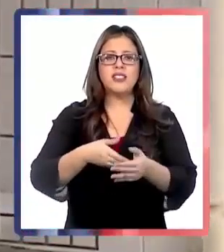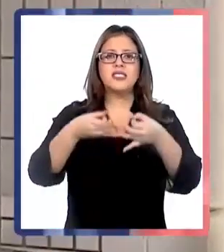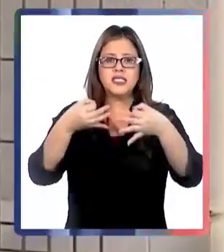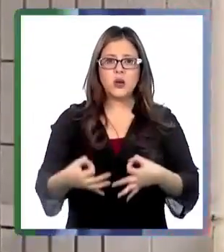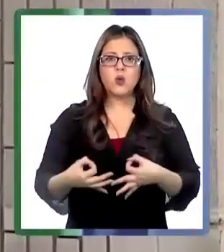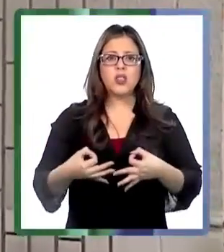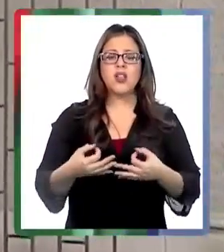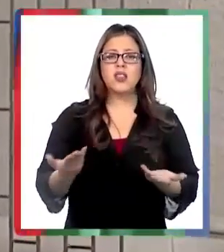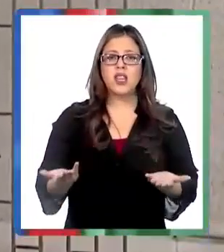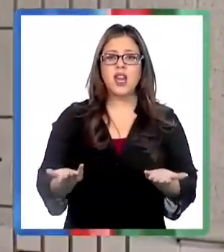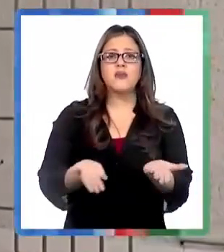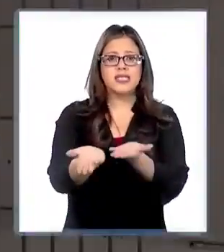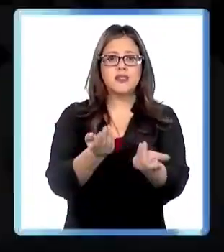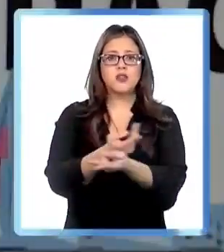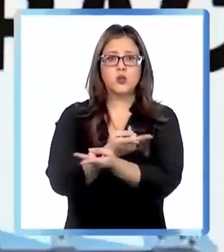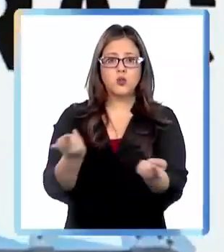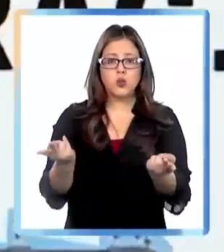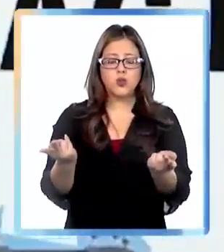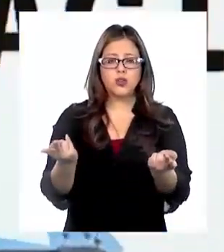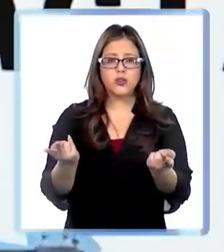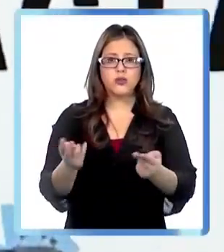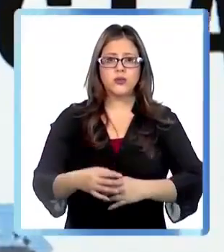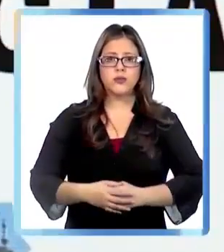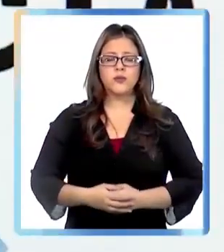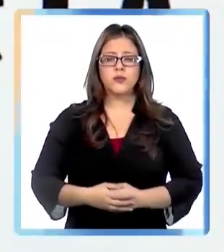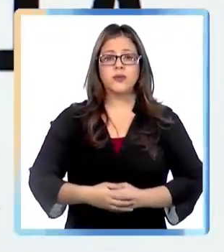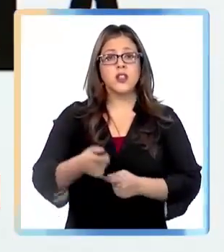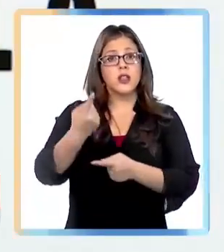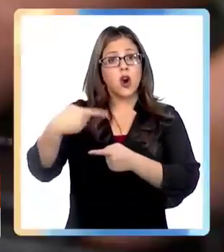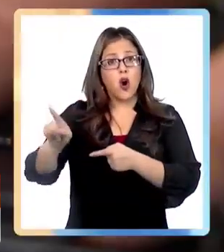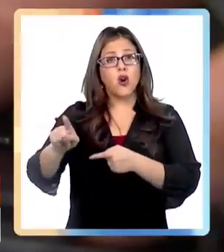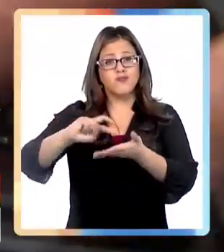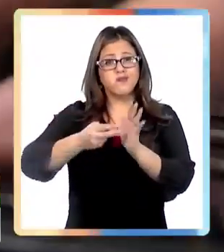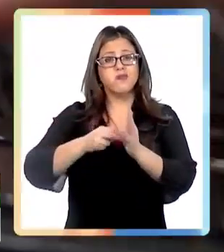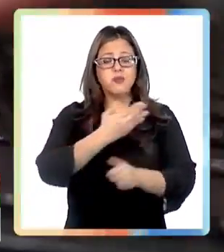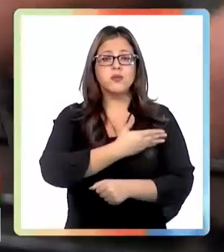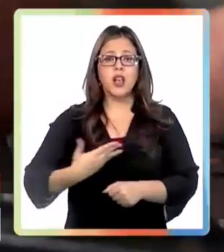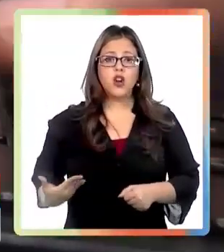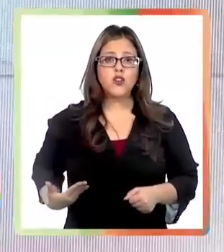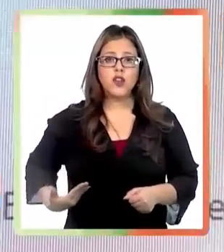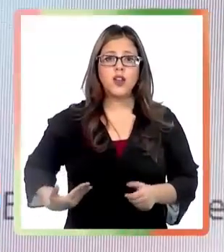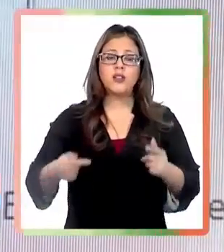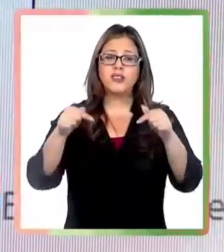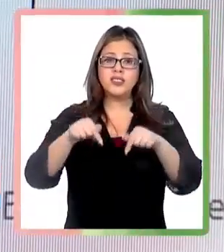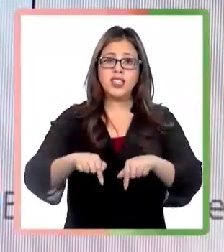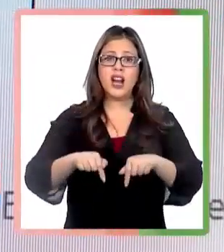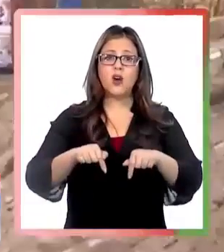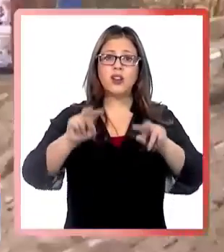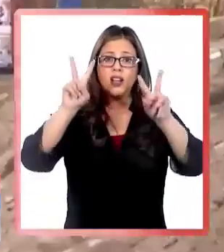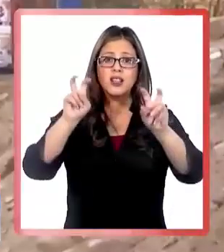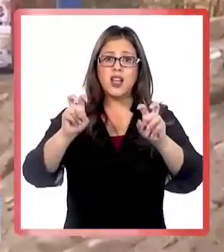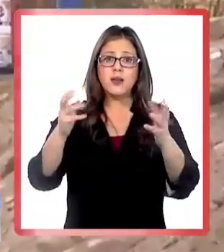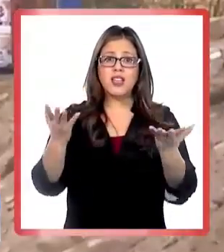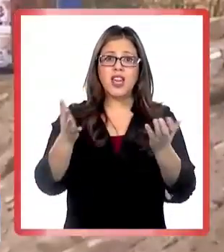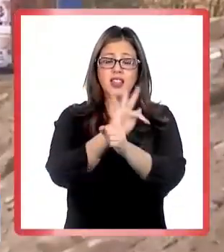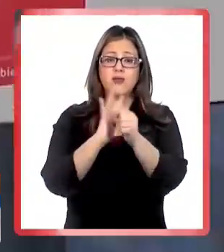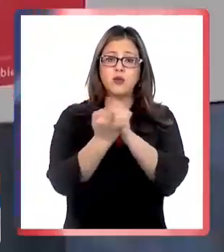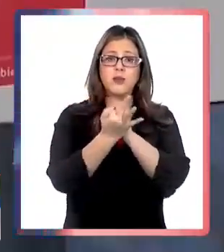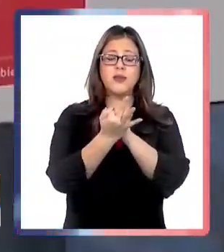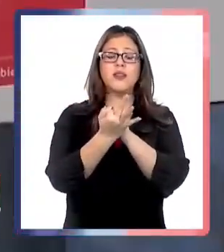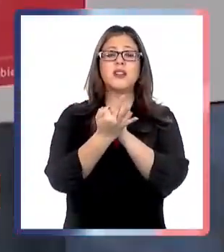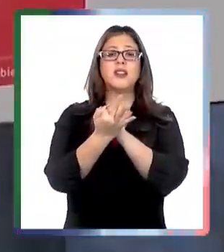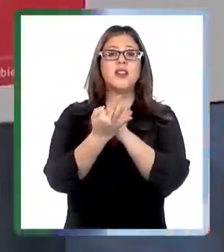servicios públicos. Otro dolor de cabeza para el gobierno, que ahora enfrenta el intento de la Fundación Democracia Viva de suspender